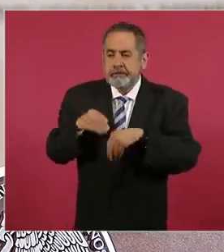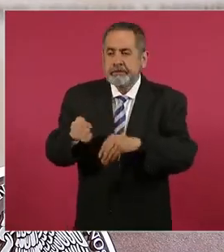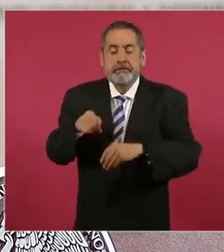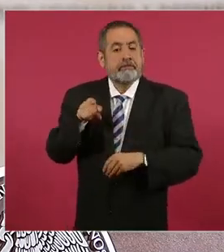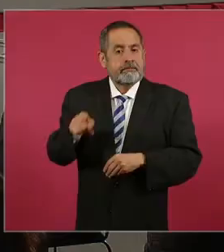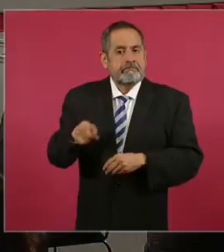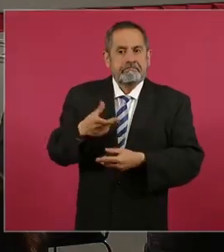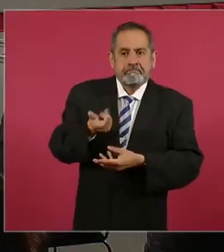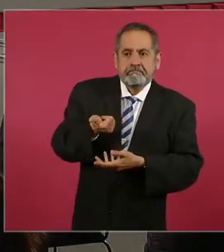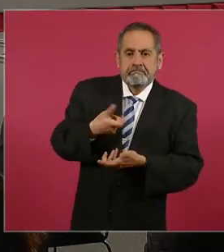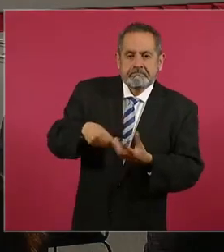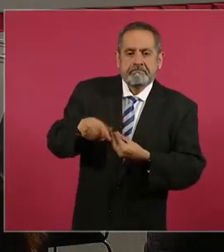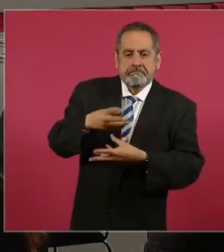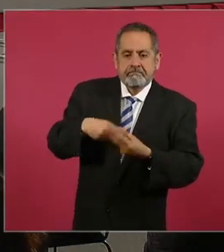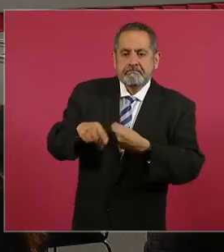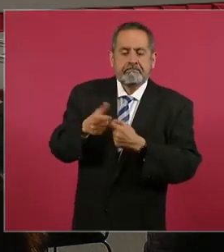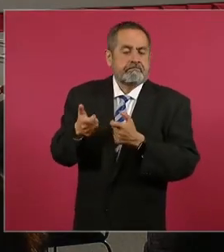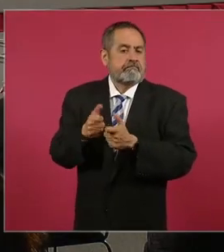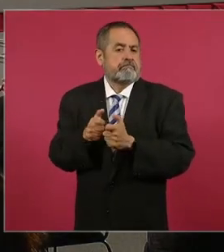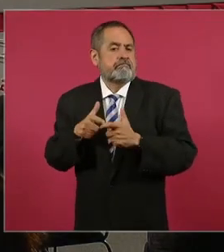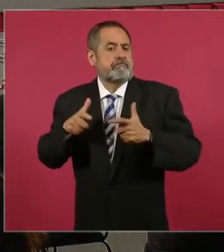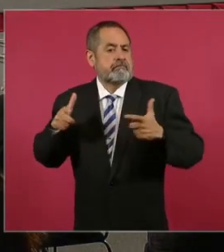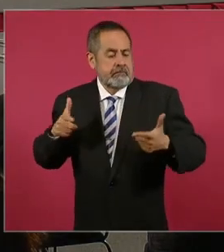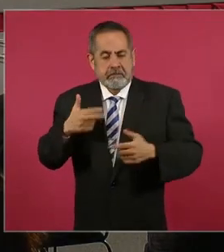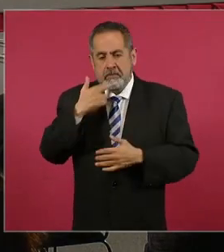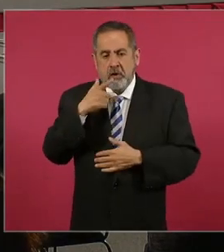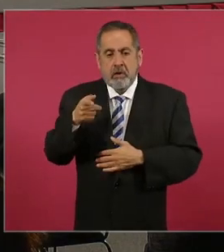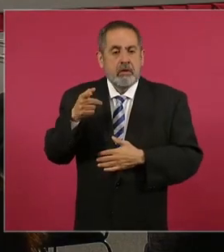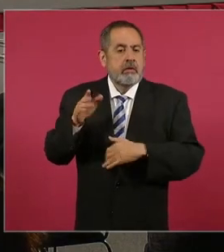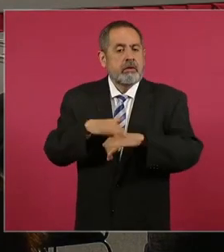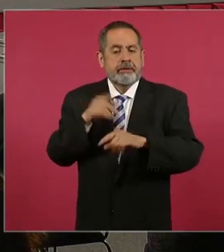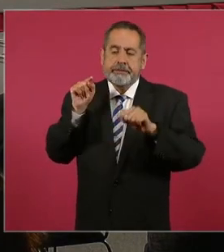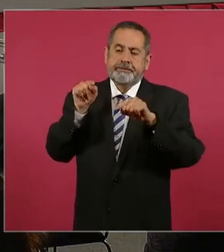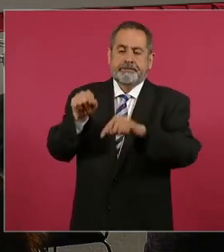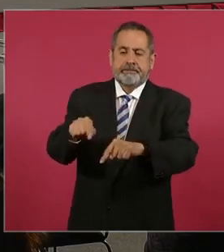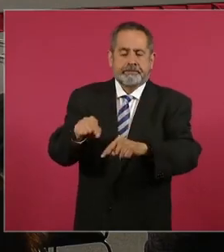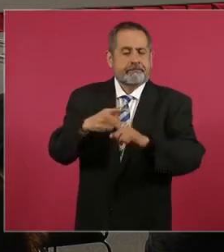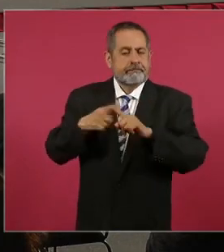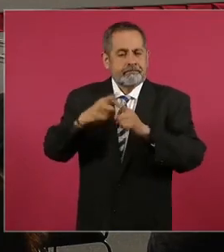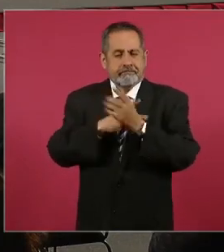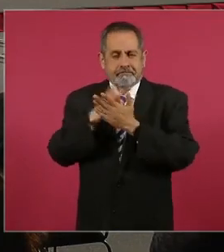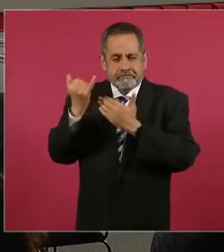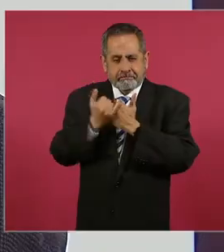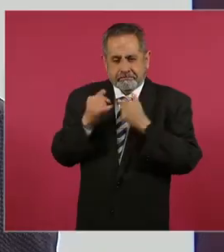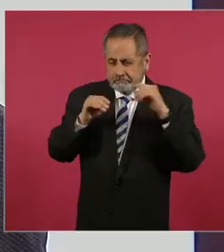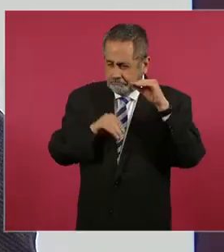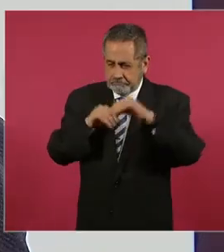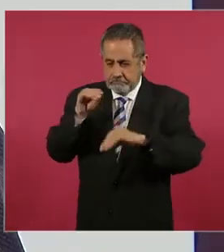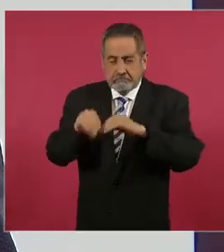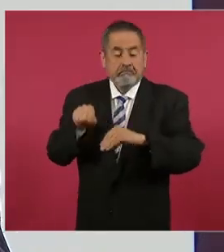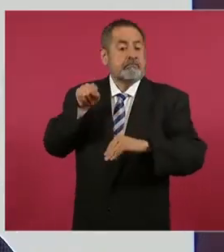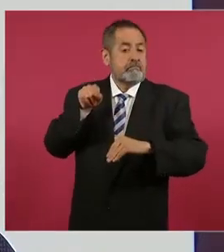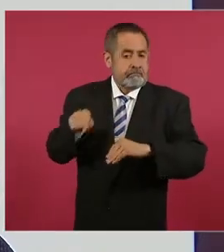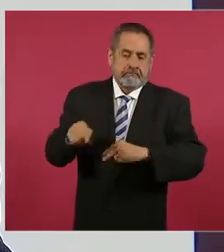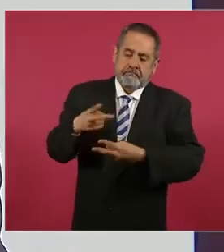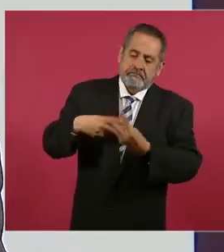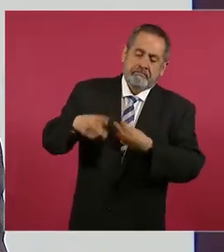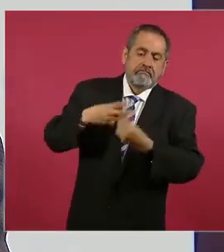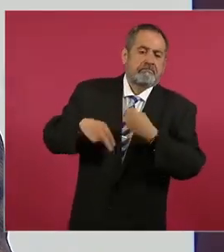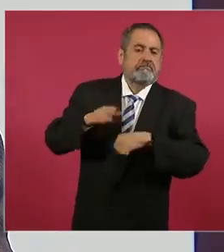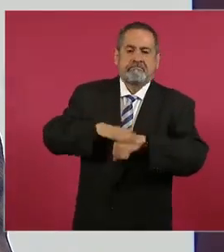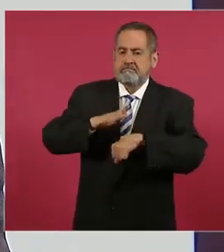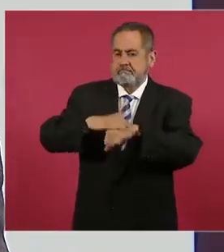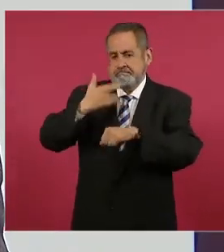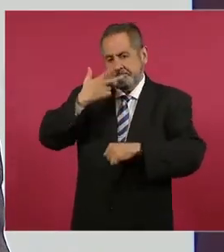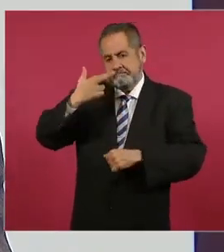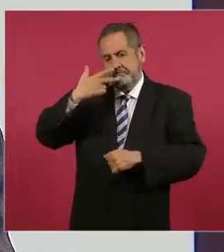crecimiento económico y social gracias a los emblemáticos proyectos desarrollados por el presidente de la